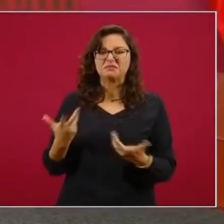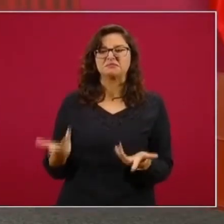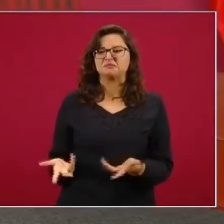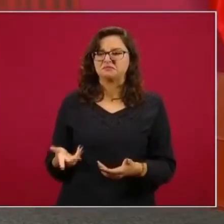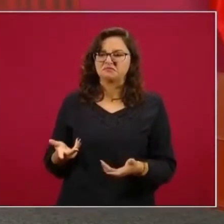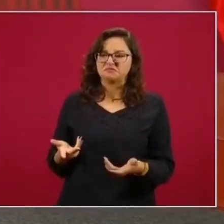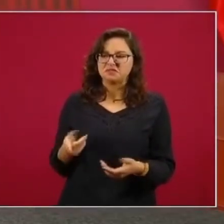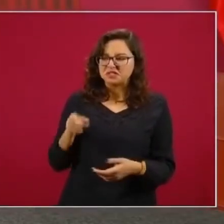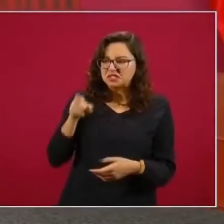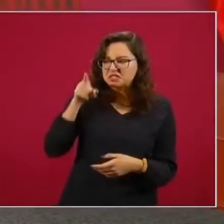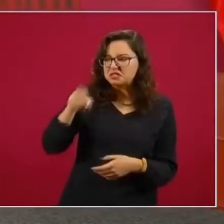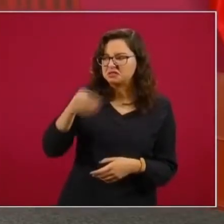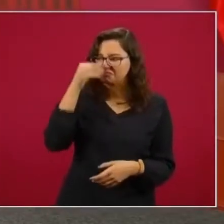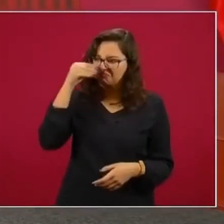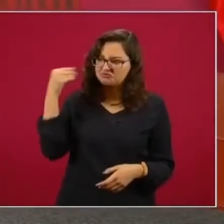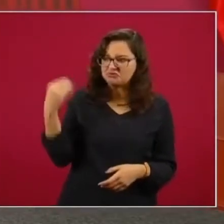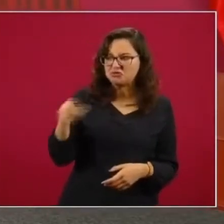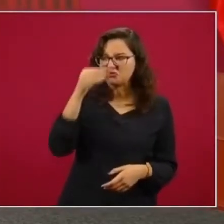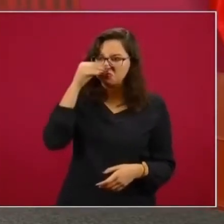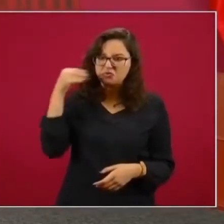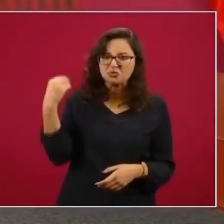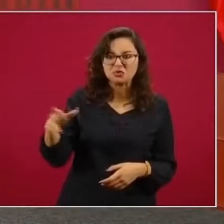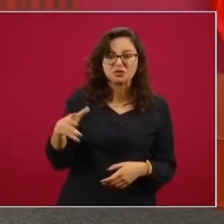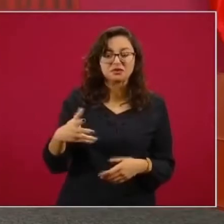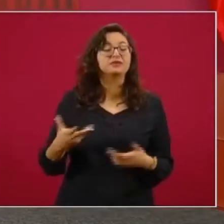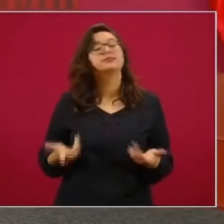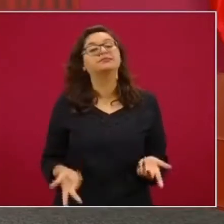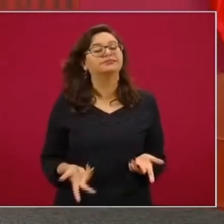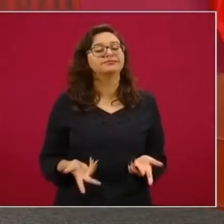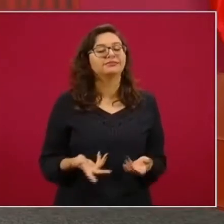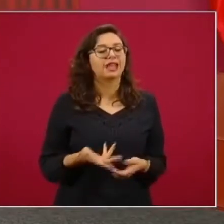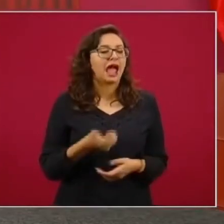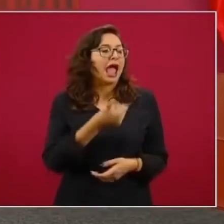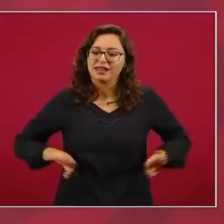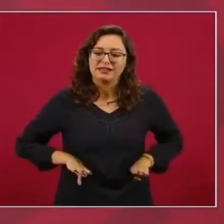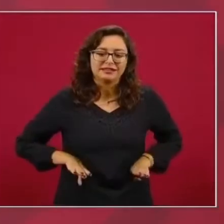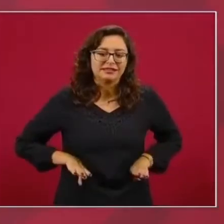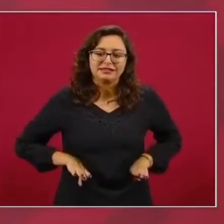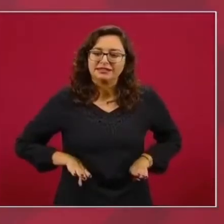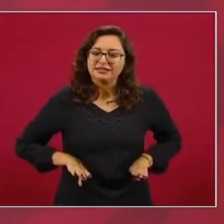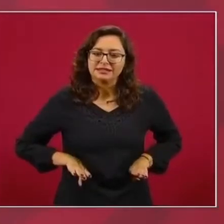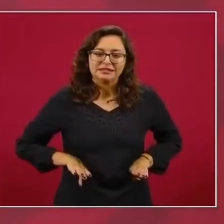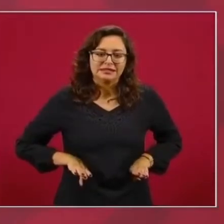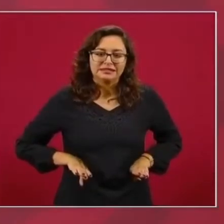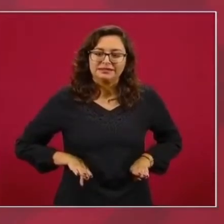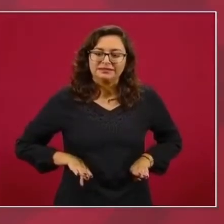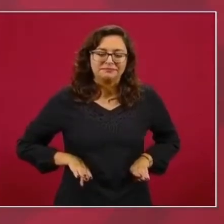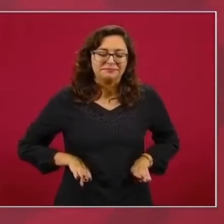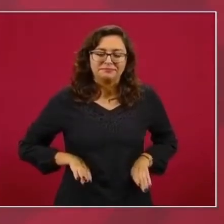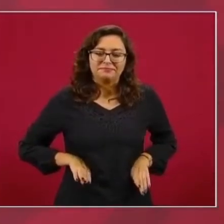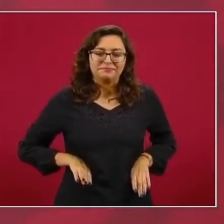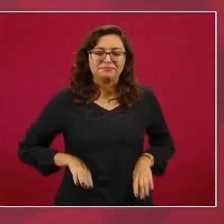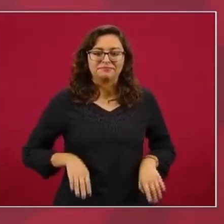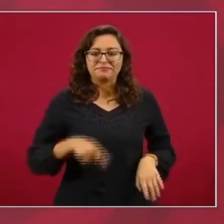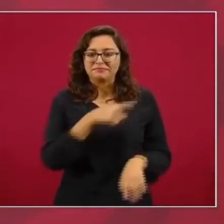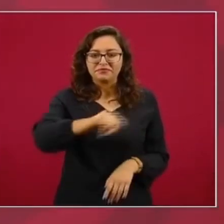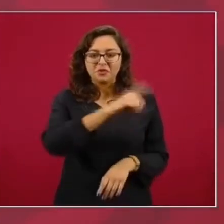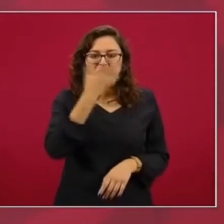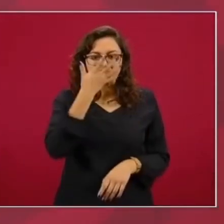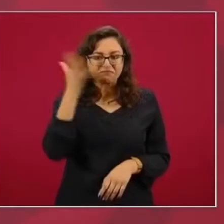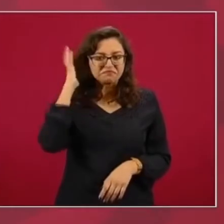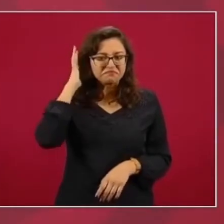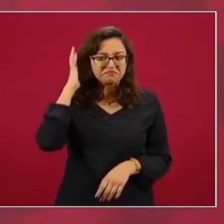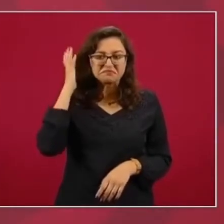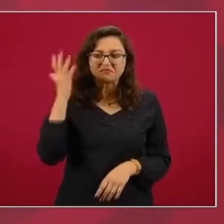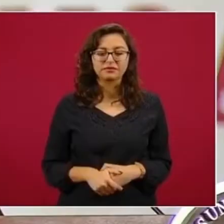de lavado de dinero, porque esa es una característica de todos estos personajes, son de doble discurso,